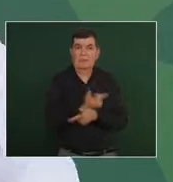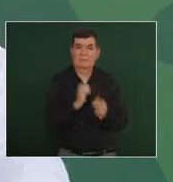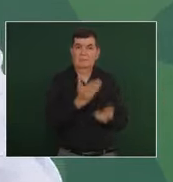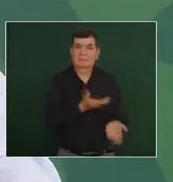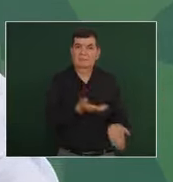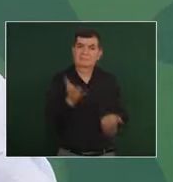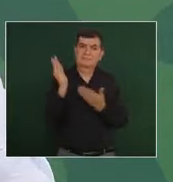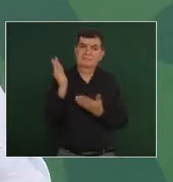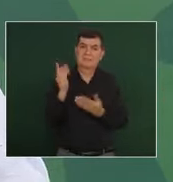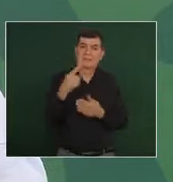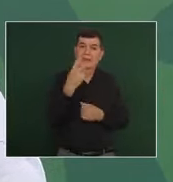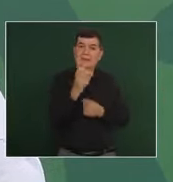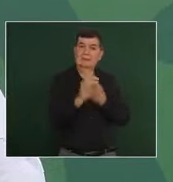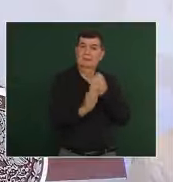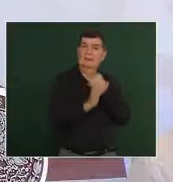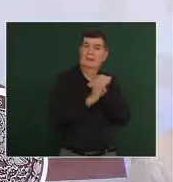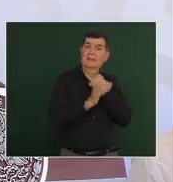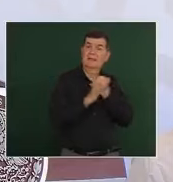Y lo celebran,